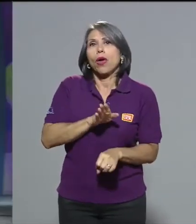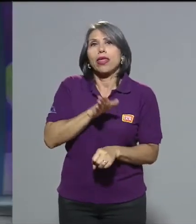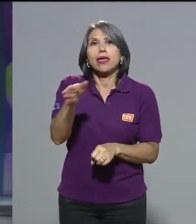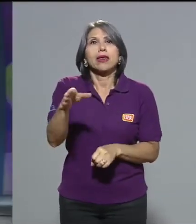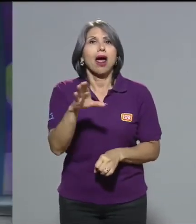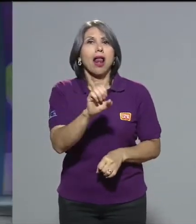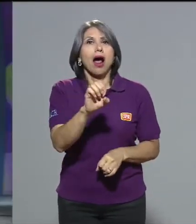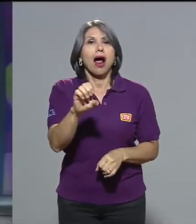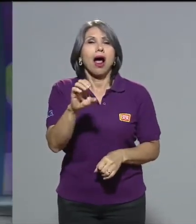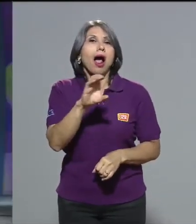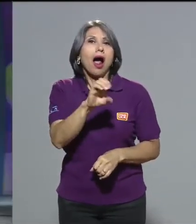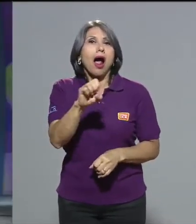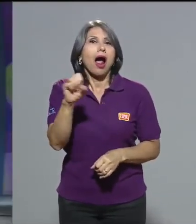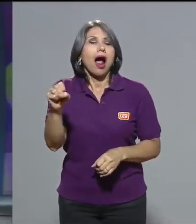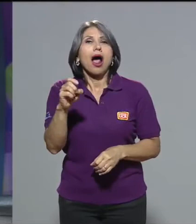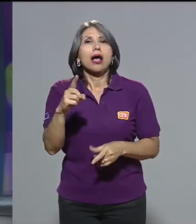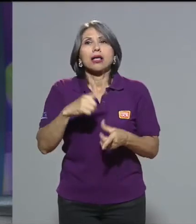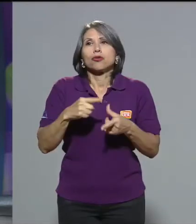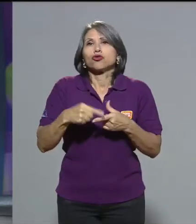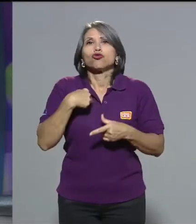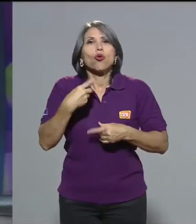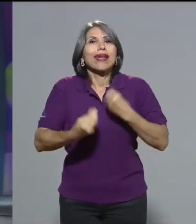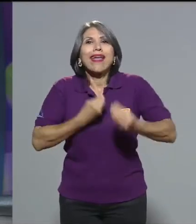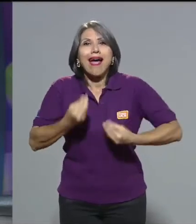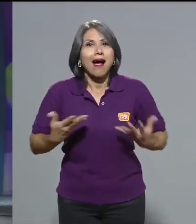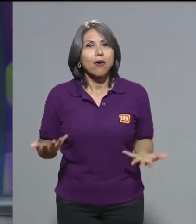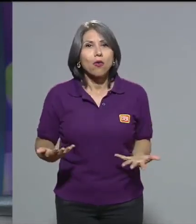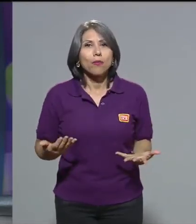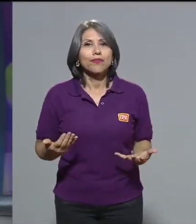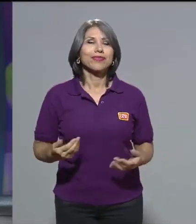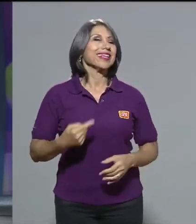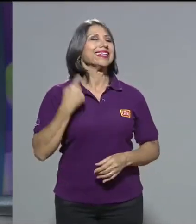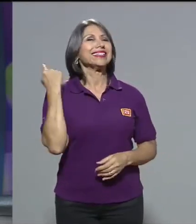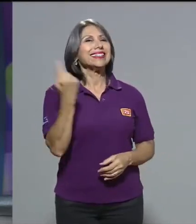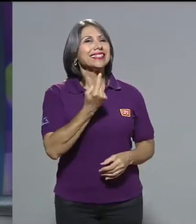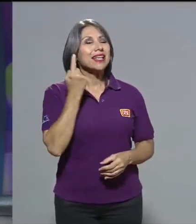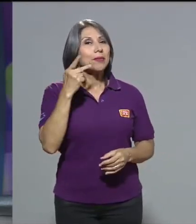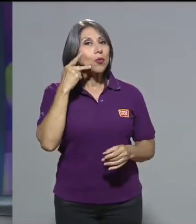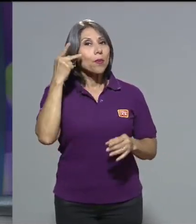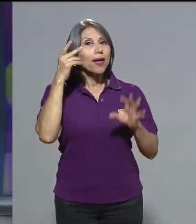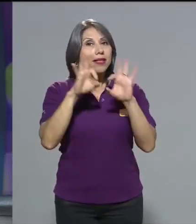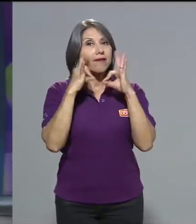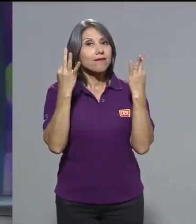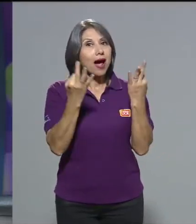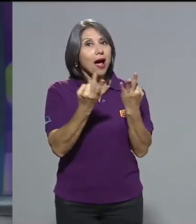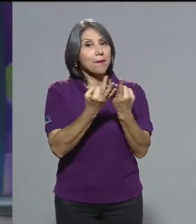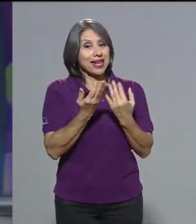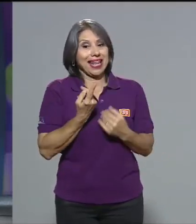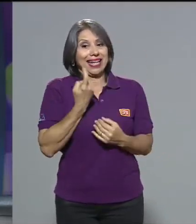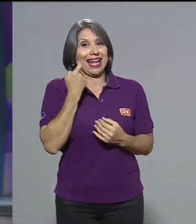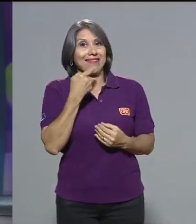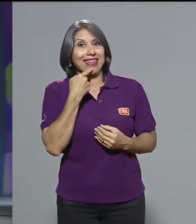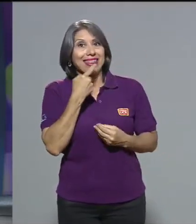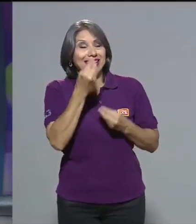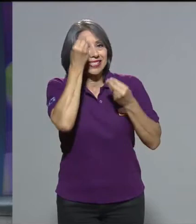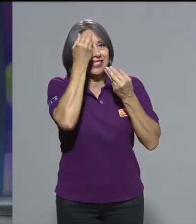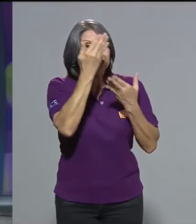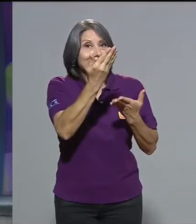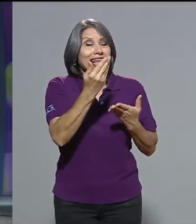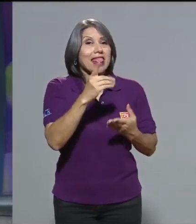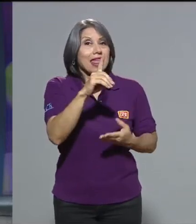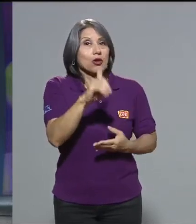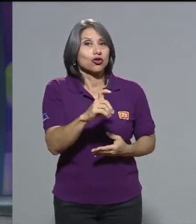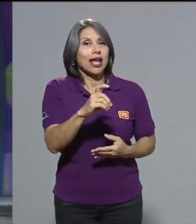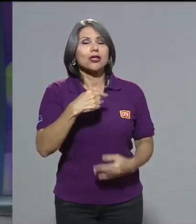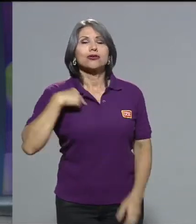mar de posibilidades de acción. Claro, yo siempre que un padre de familia está recién diagnosticado, yo siempre pregunto, ¿tiene